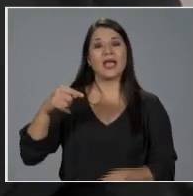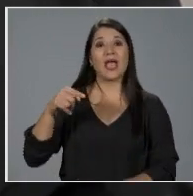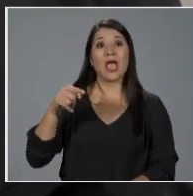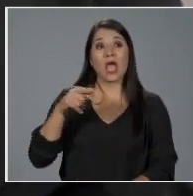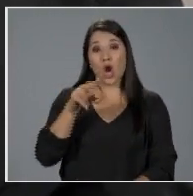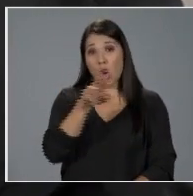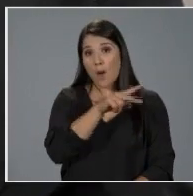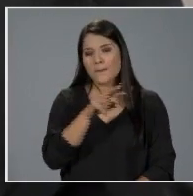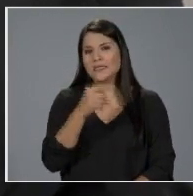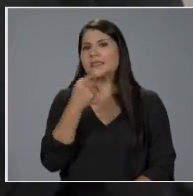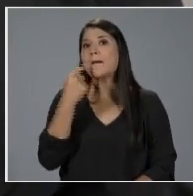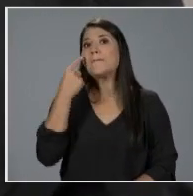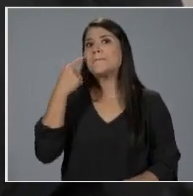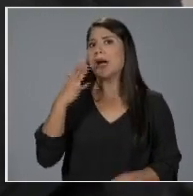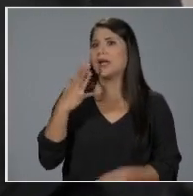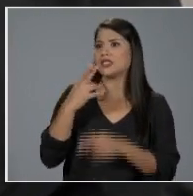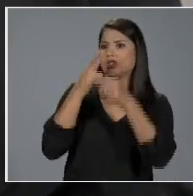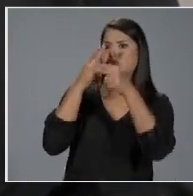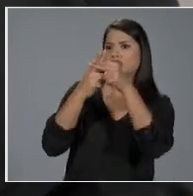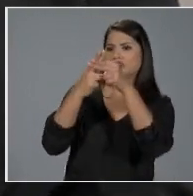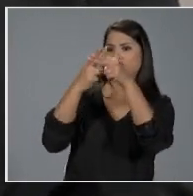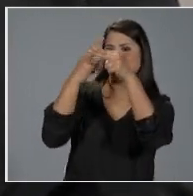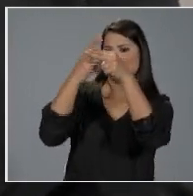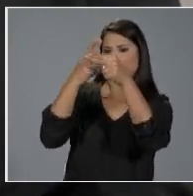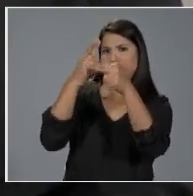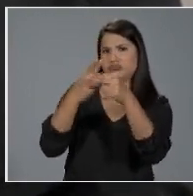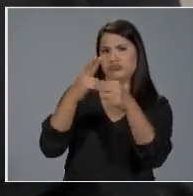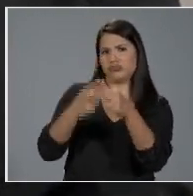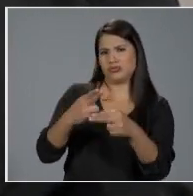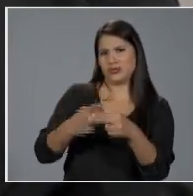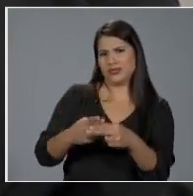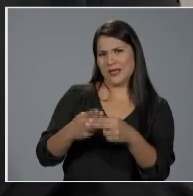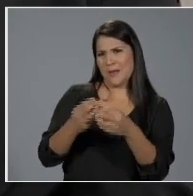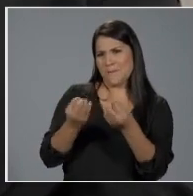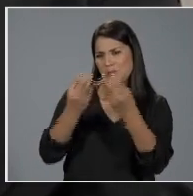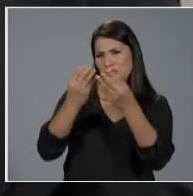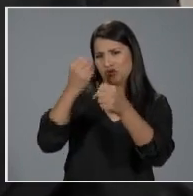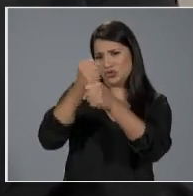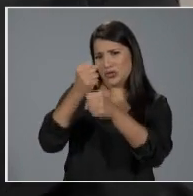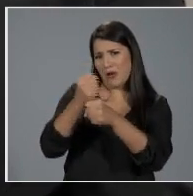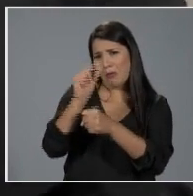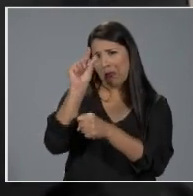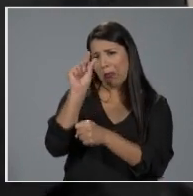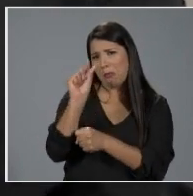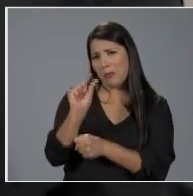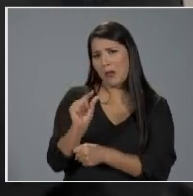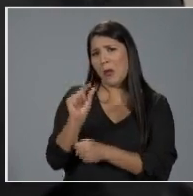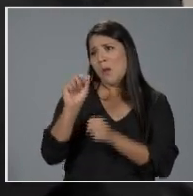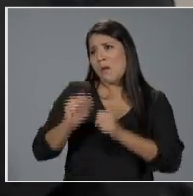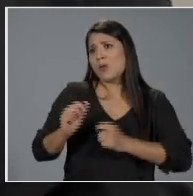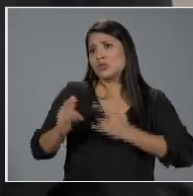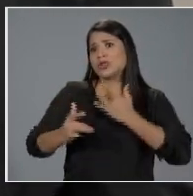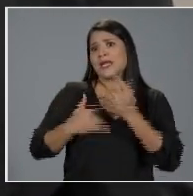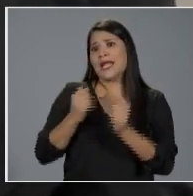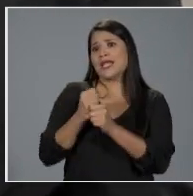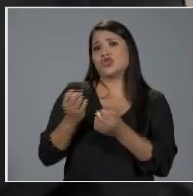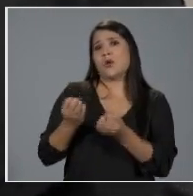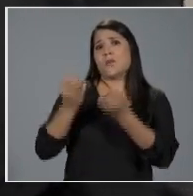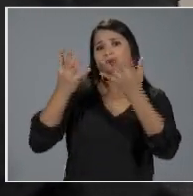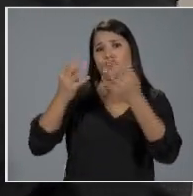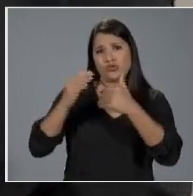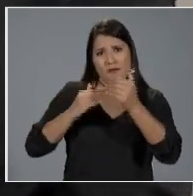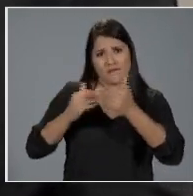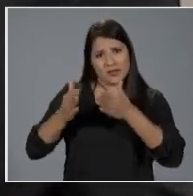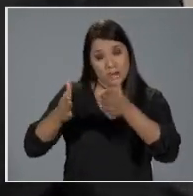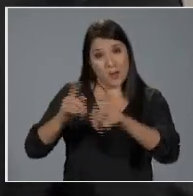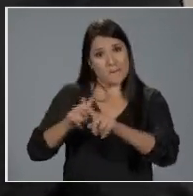que pareciera que el nombrar un montón de obras pequeñas nos puede generar la sensación de que se hizo mucho en infraestructura, y yo coincido